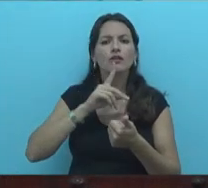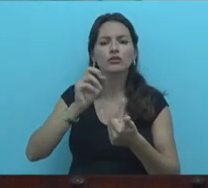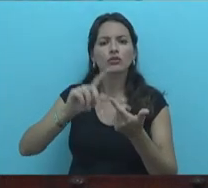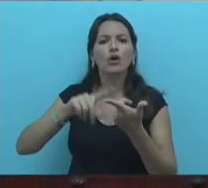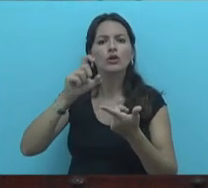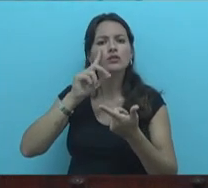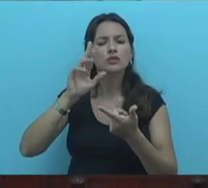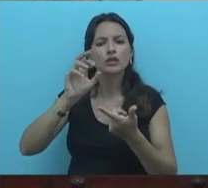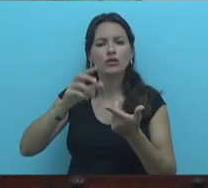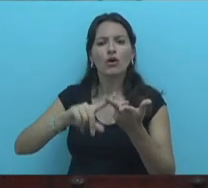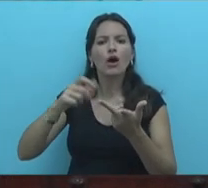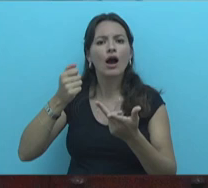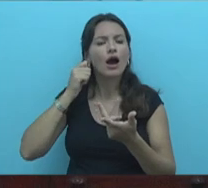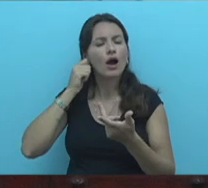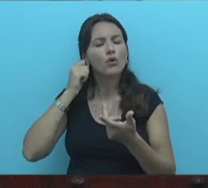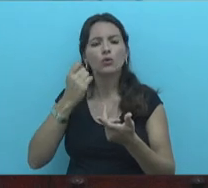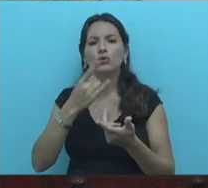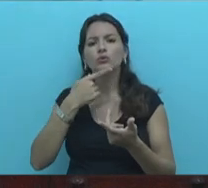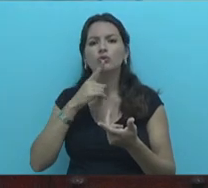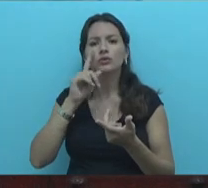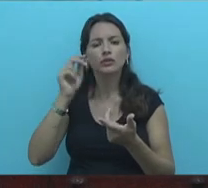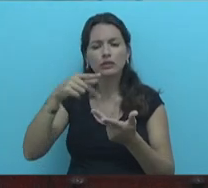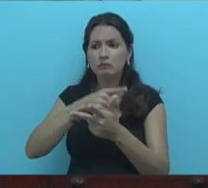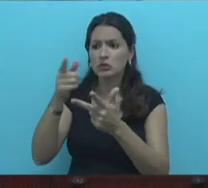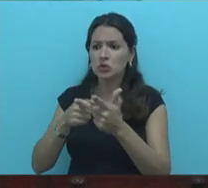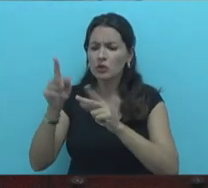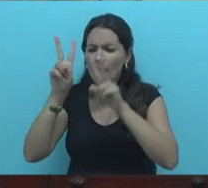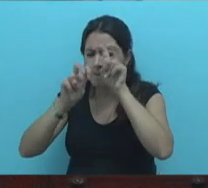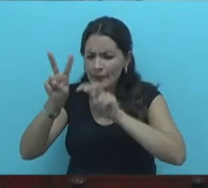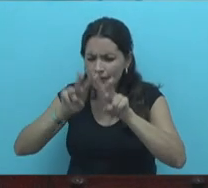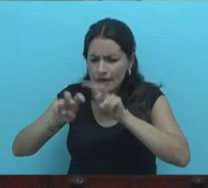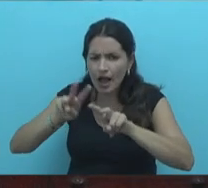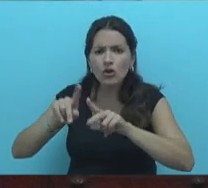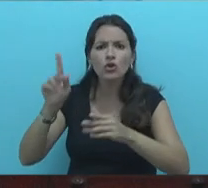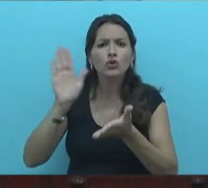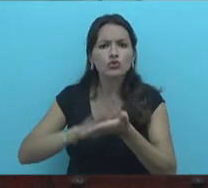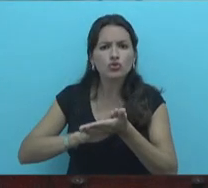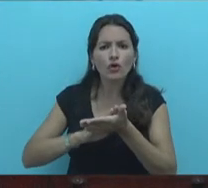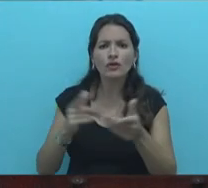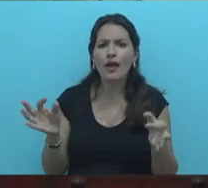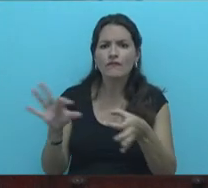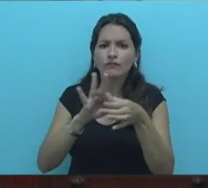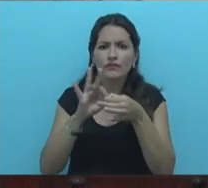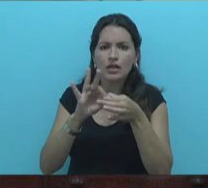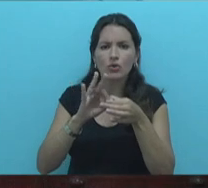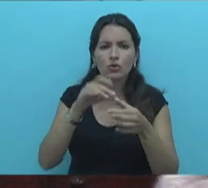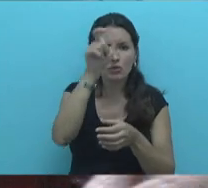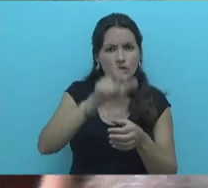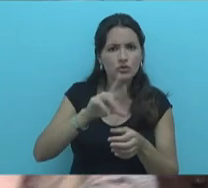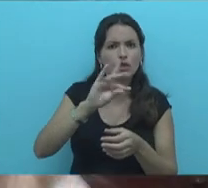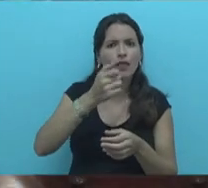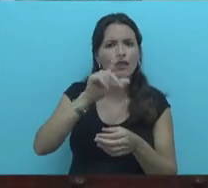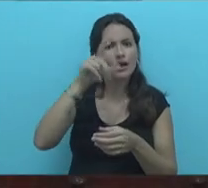Lago al día siguiente de publicar información sobre la causa vinculada a Marcelo D'Alessio en la que se investiga el presunto delito